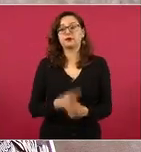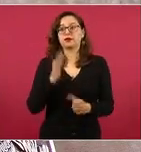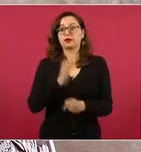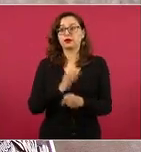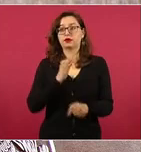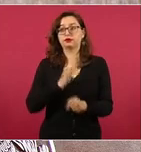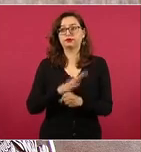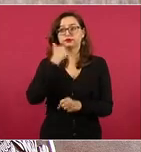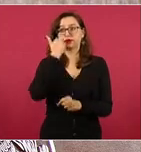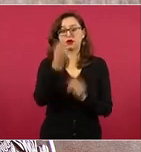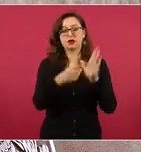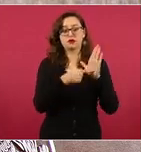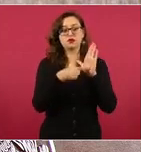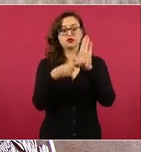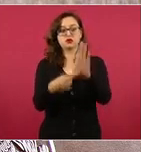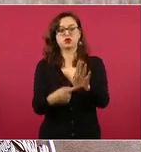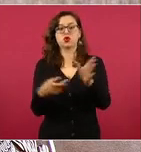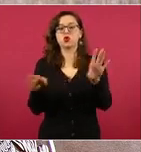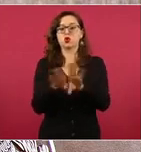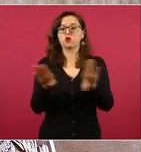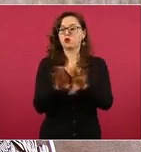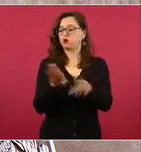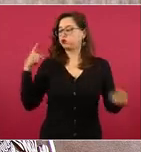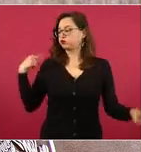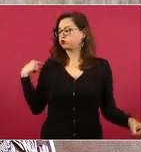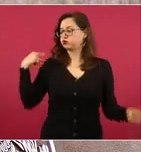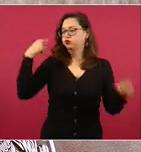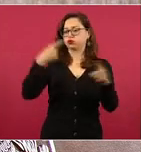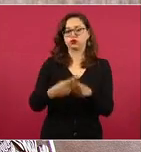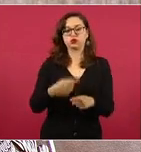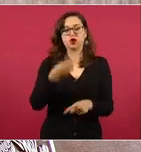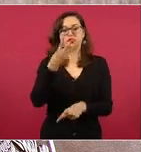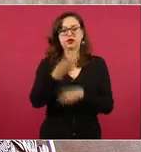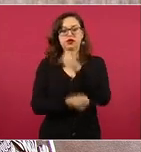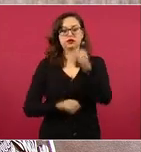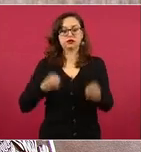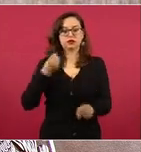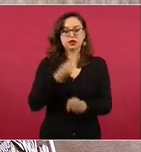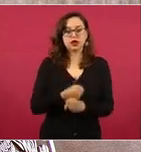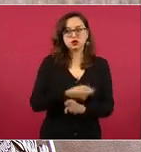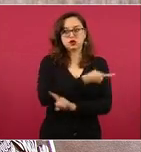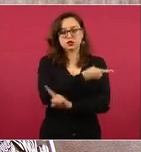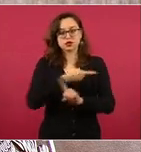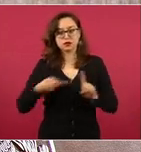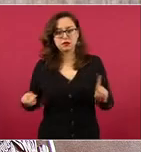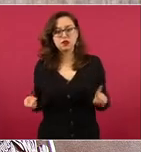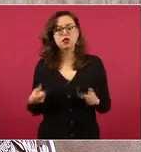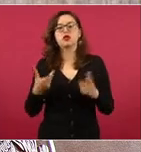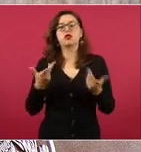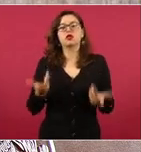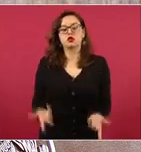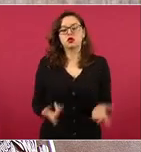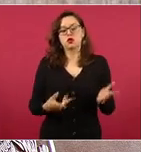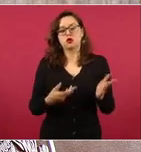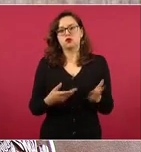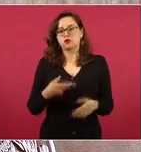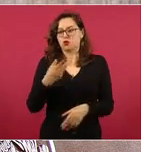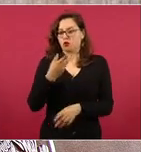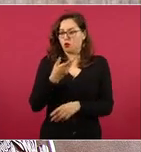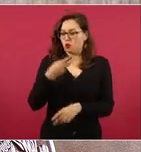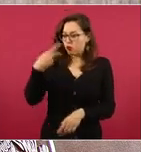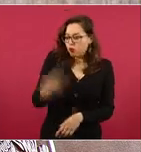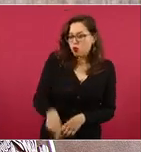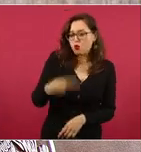de esta administración. Por supuesto, ante la indignación que nos provoca que a nuestro